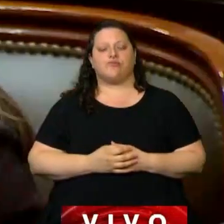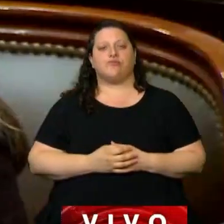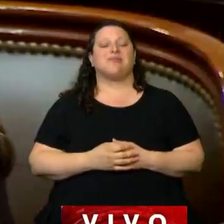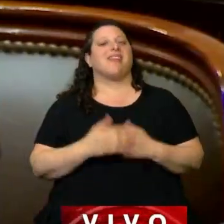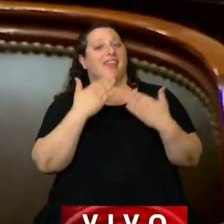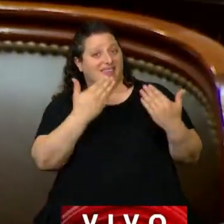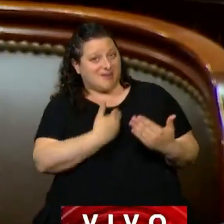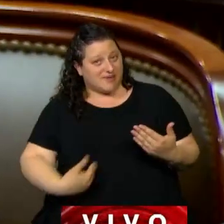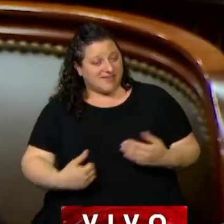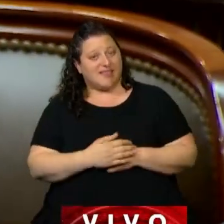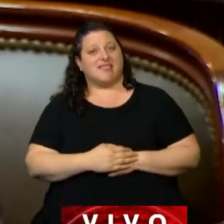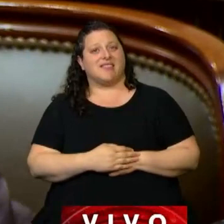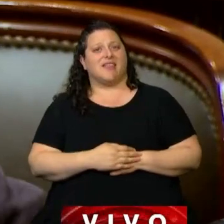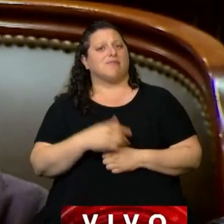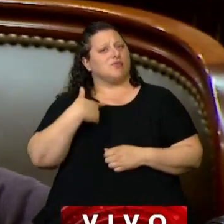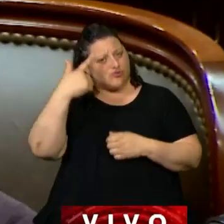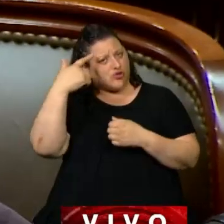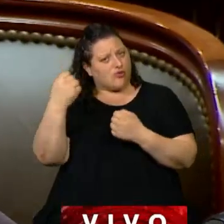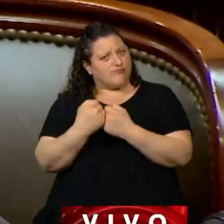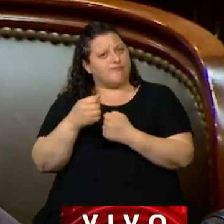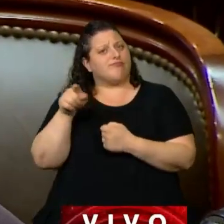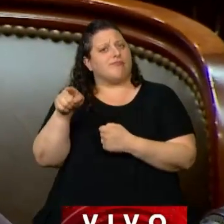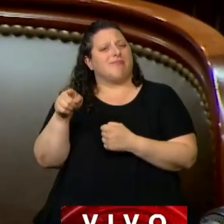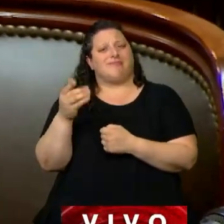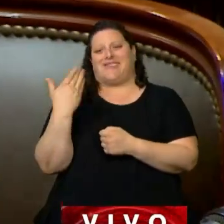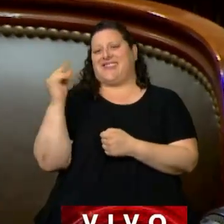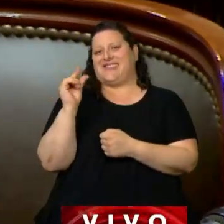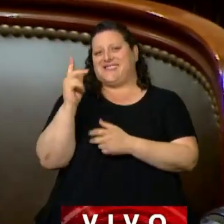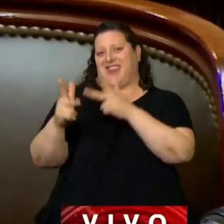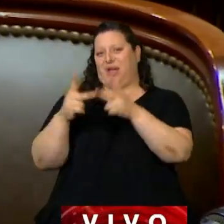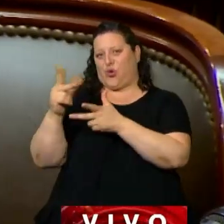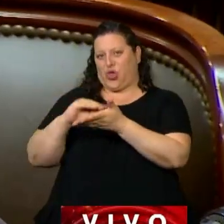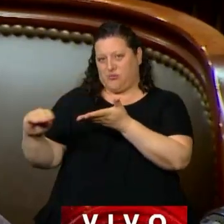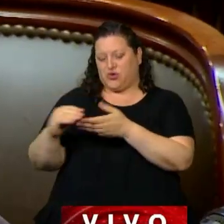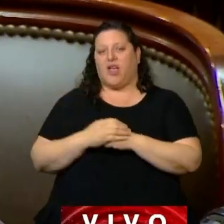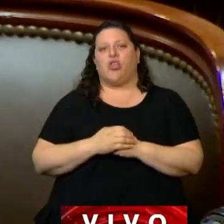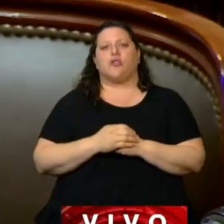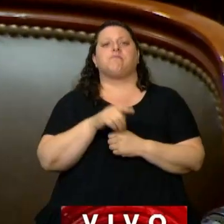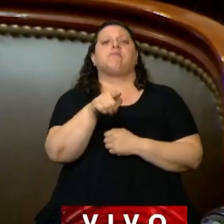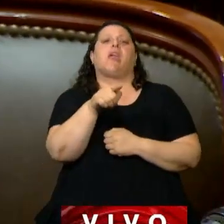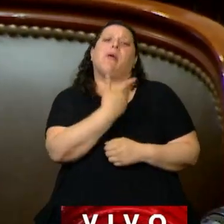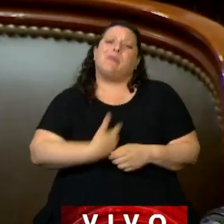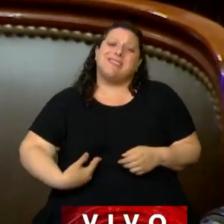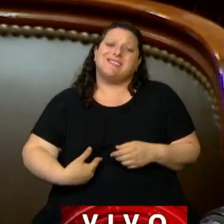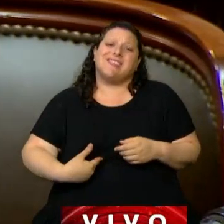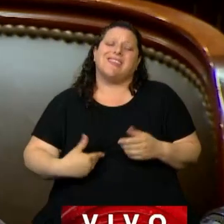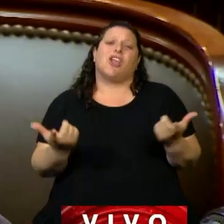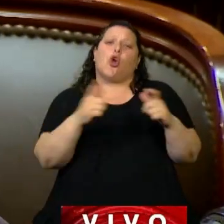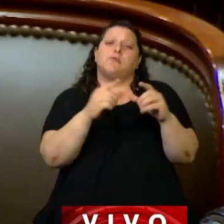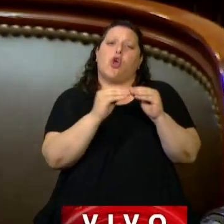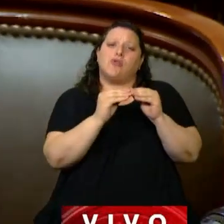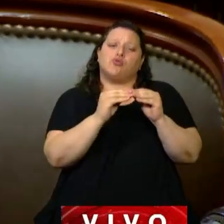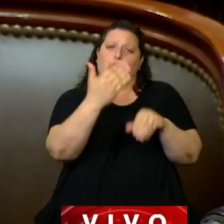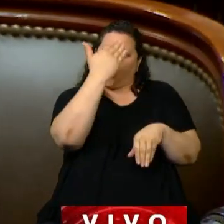presidente Bueno me sumo obviamente a lo que dijo el diputado cleopinante usted el presidente de la comisión de asuntos constitucionales tendríamos que saber incluso por